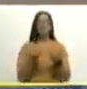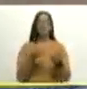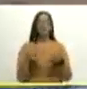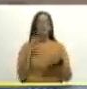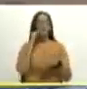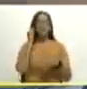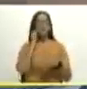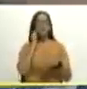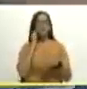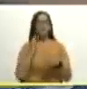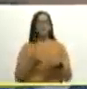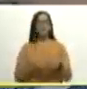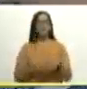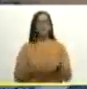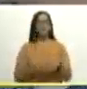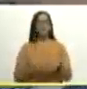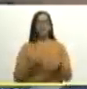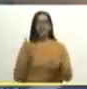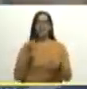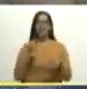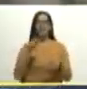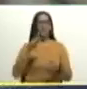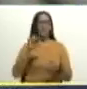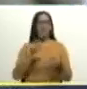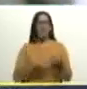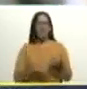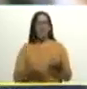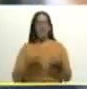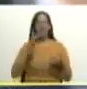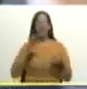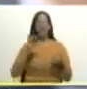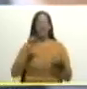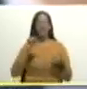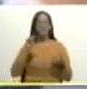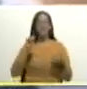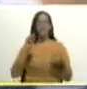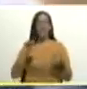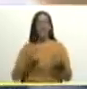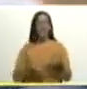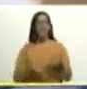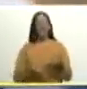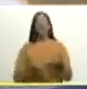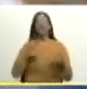padrinos y madrinas, Gabriela Jiménez, Wilmar Castro Soteldo y